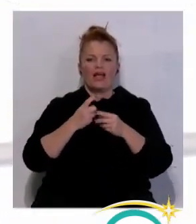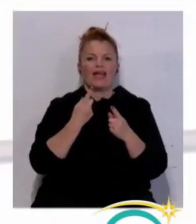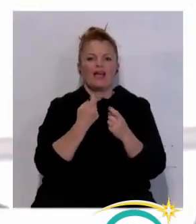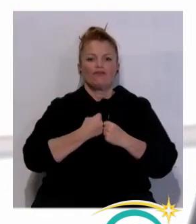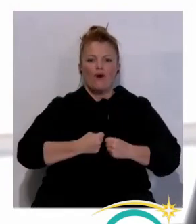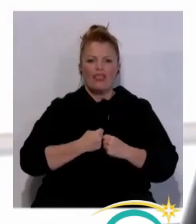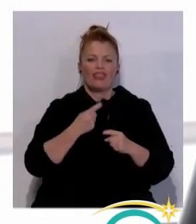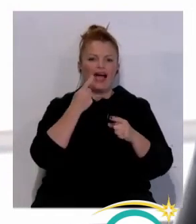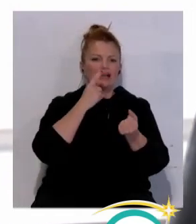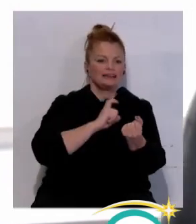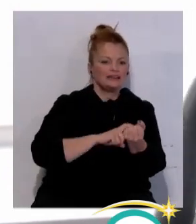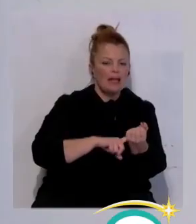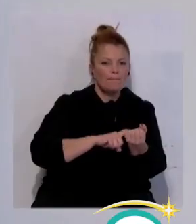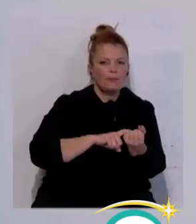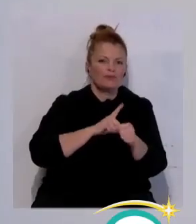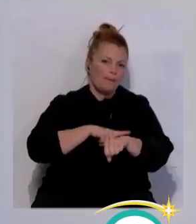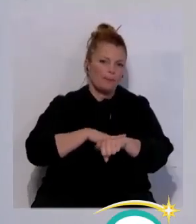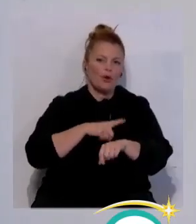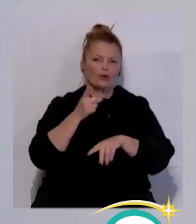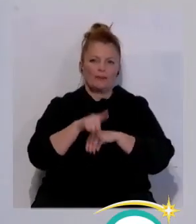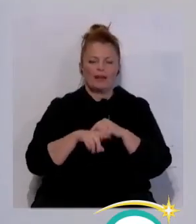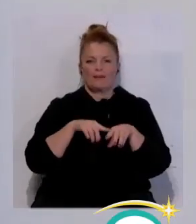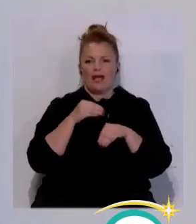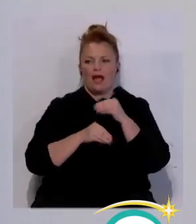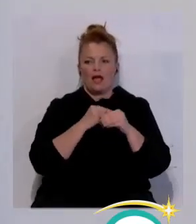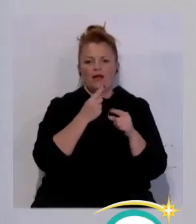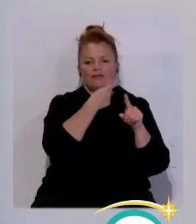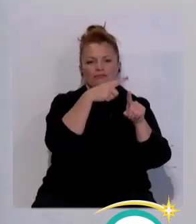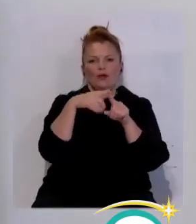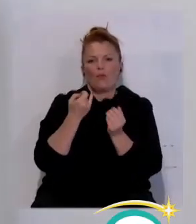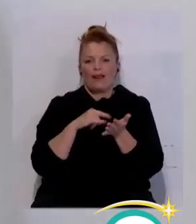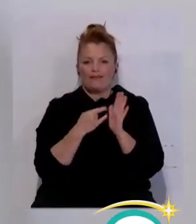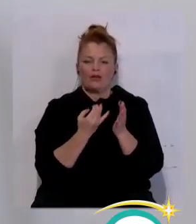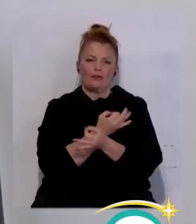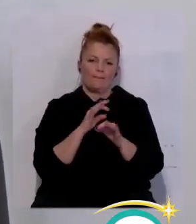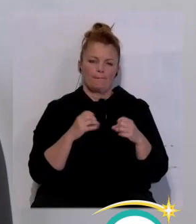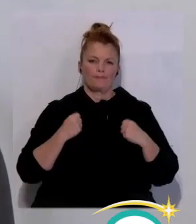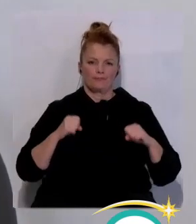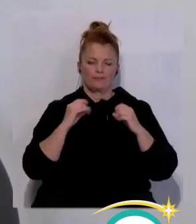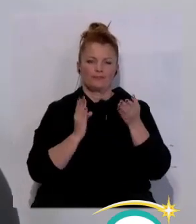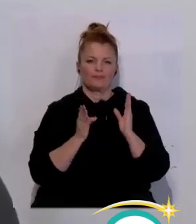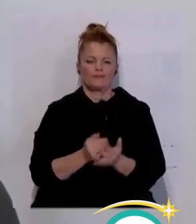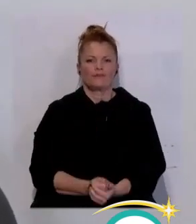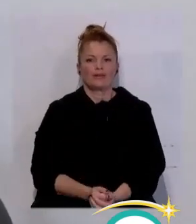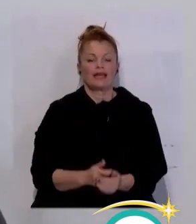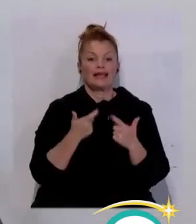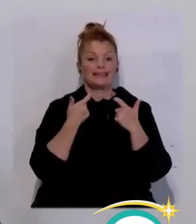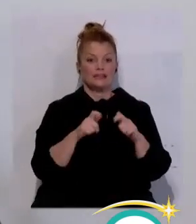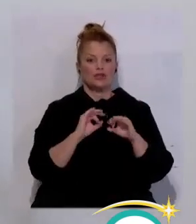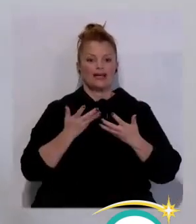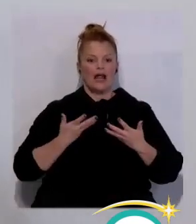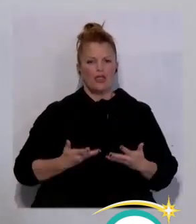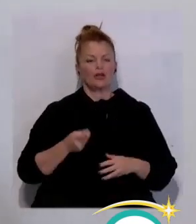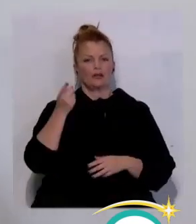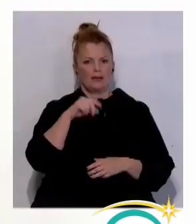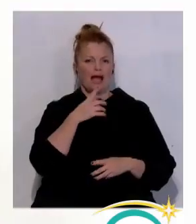tipo y el tiempo, para que todo eso dé una dosificación y una planificación de ejercicio terapéutico. La sesión de relajación, como